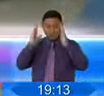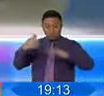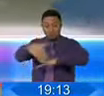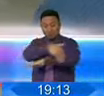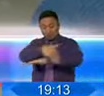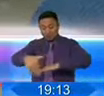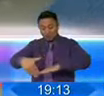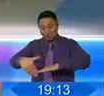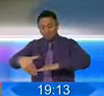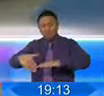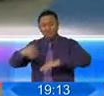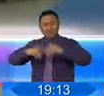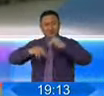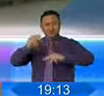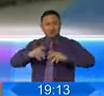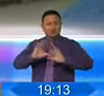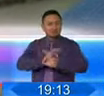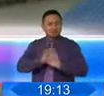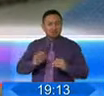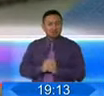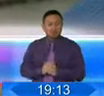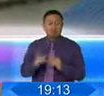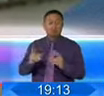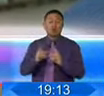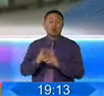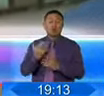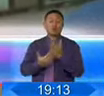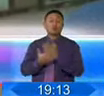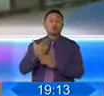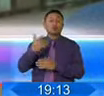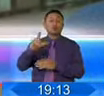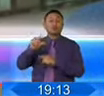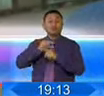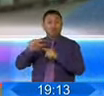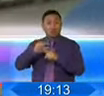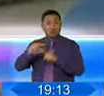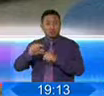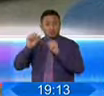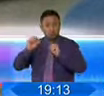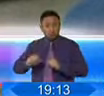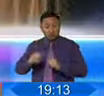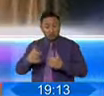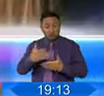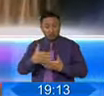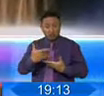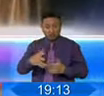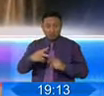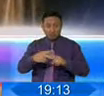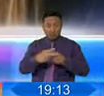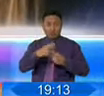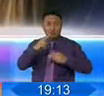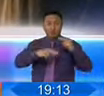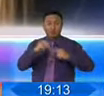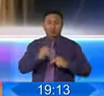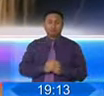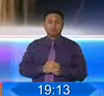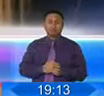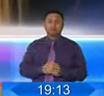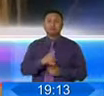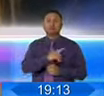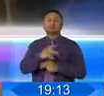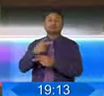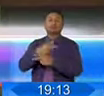en infraestructura, esperemos que con este endeudamiento pues se hagan las obras que están ofreciendo. Para el concejal Marco